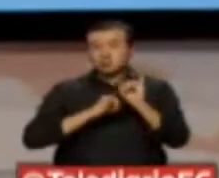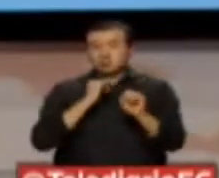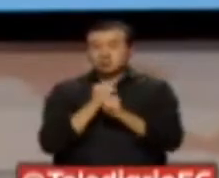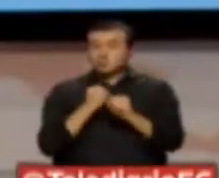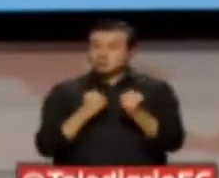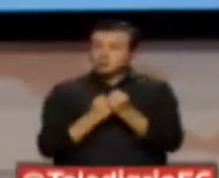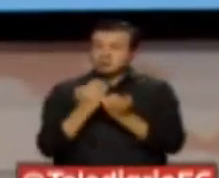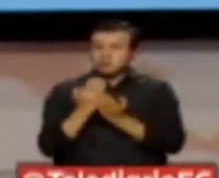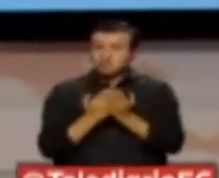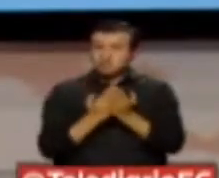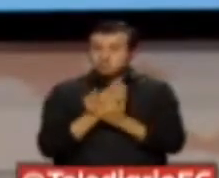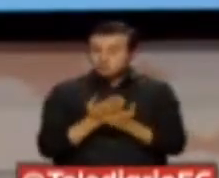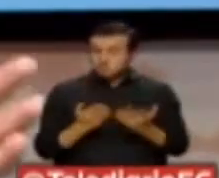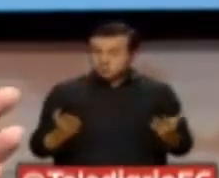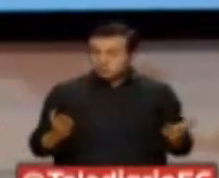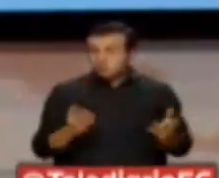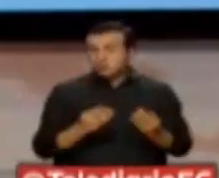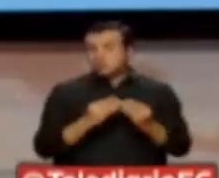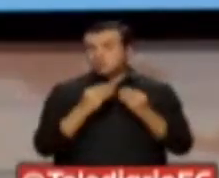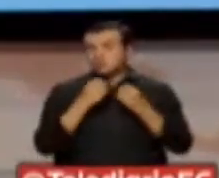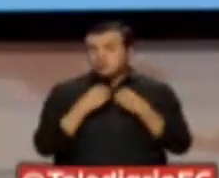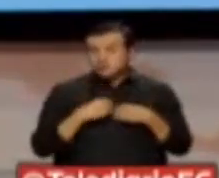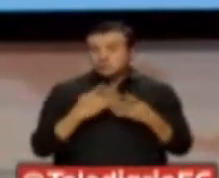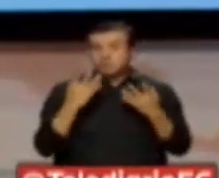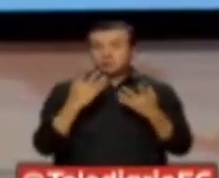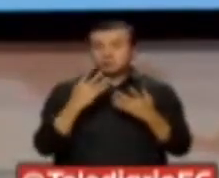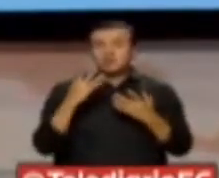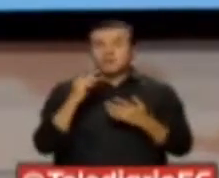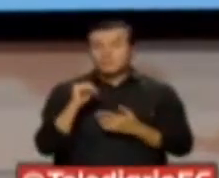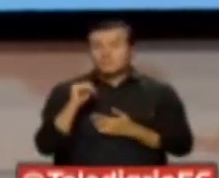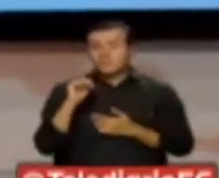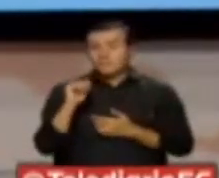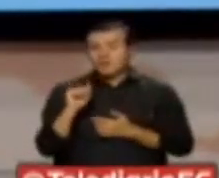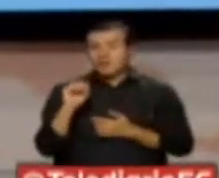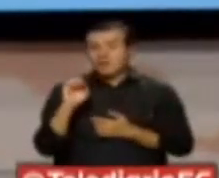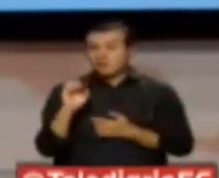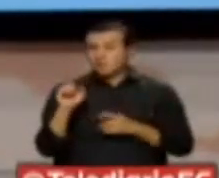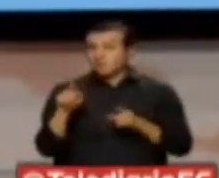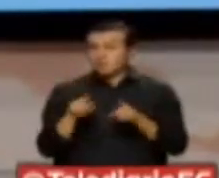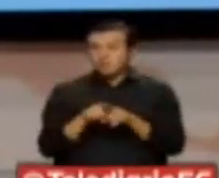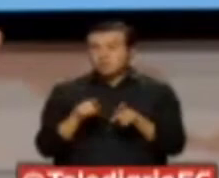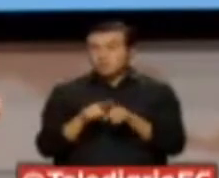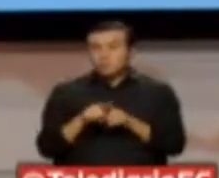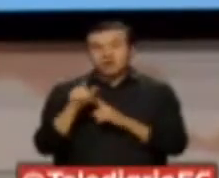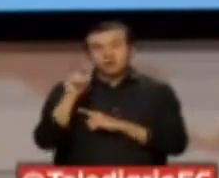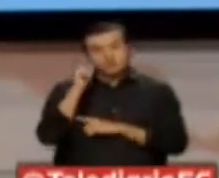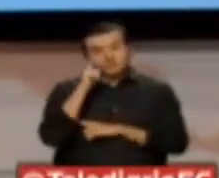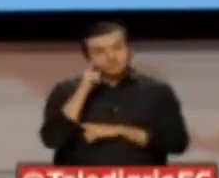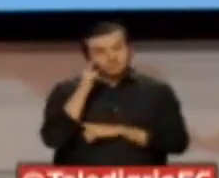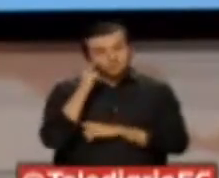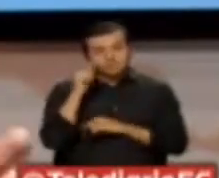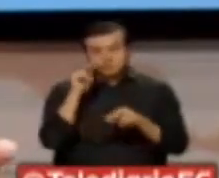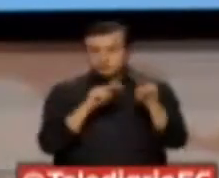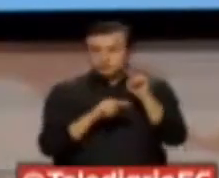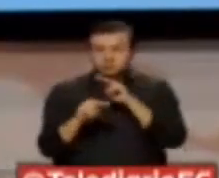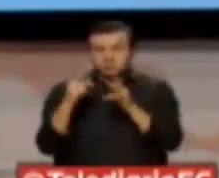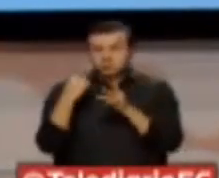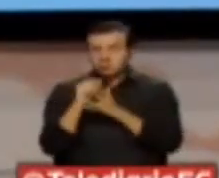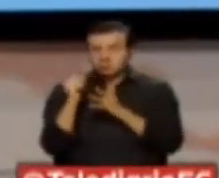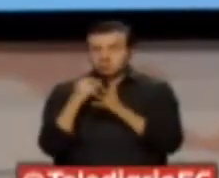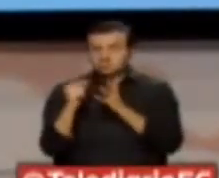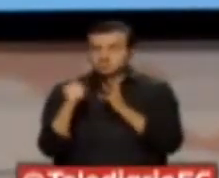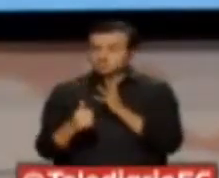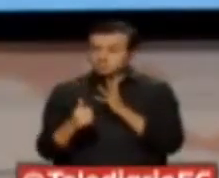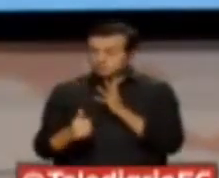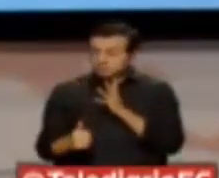brinden el servicio para poder destrabar y que el maestro una especie de auditor de que se estén haciendo las